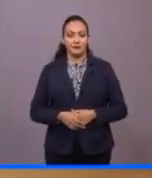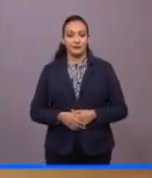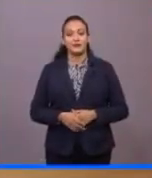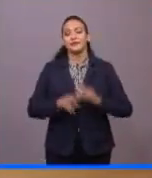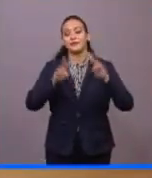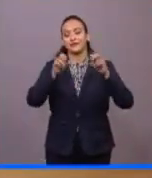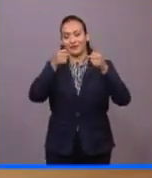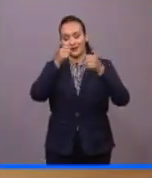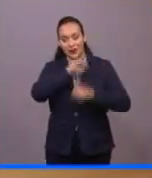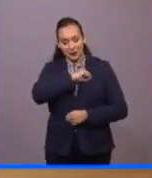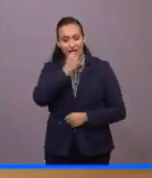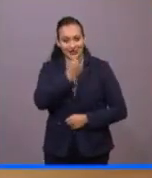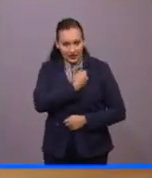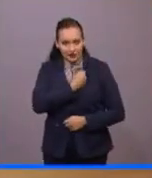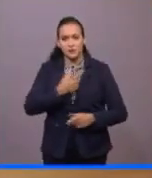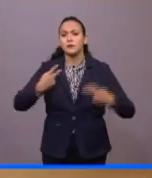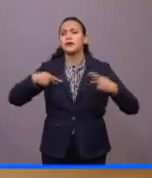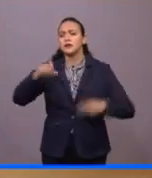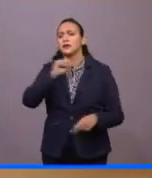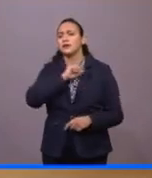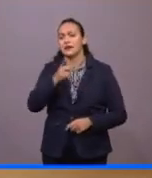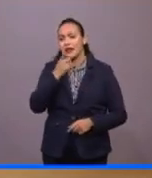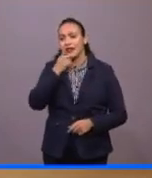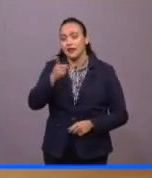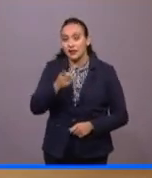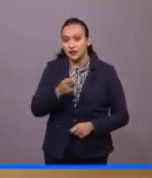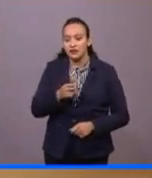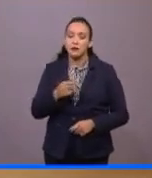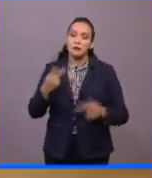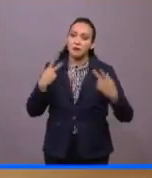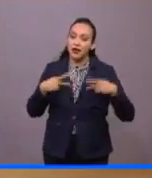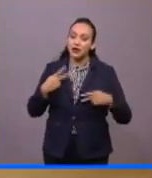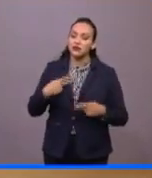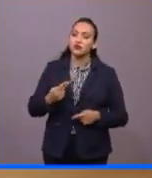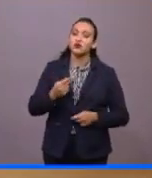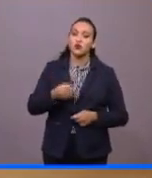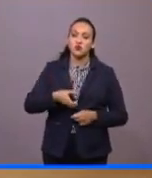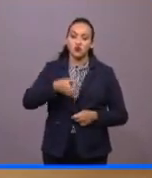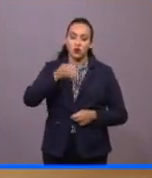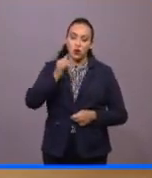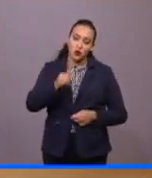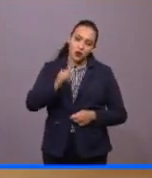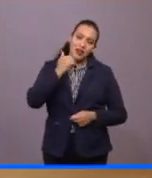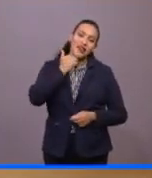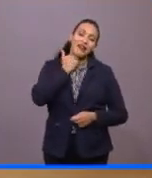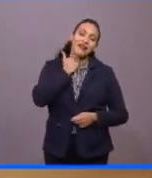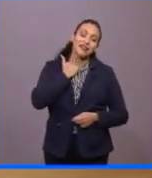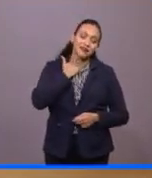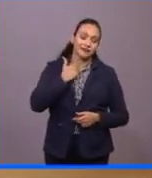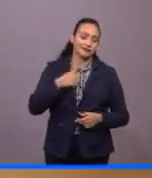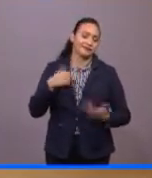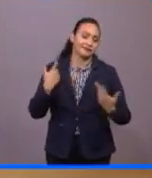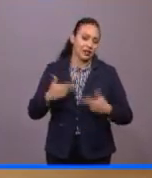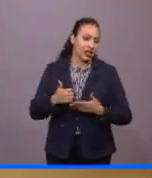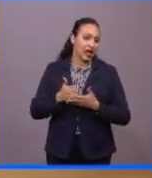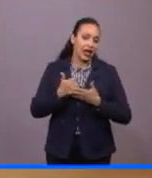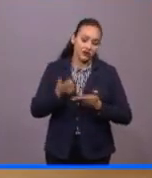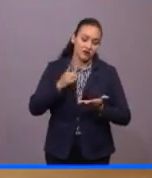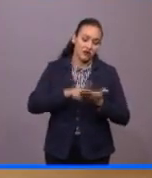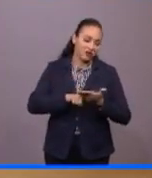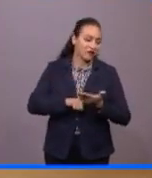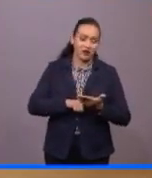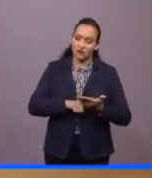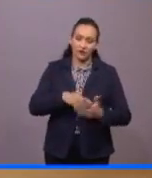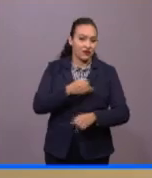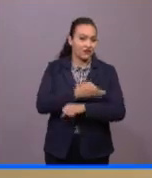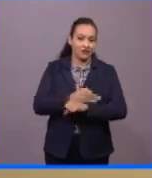Y en temas de salud, especialistas sostienen que el alcoholismo influye de manera preocupante en la violencia intrafamiliar.